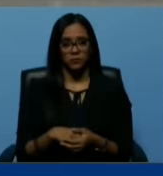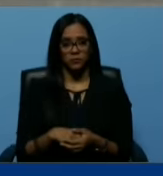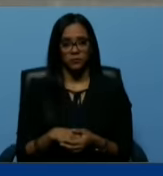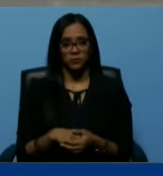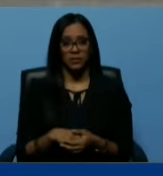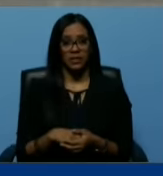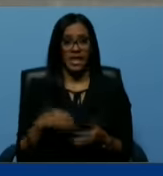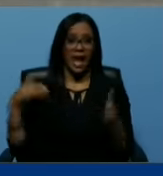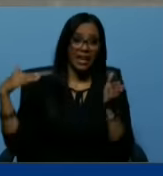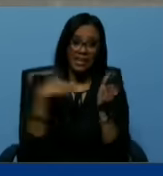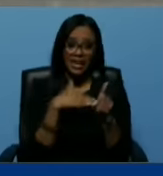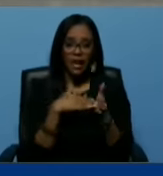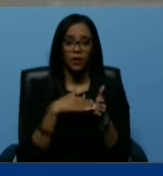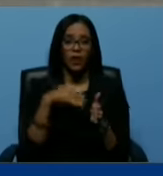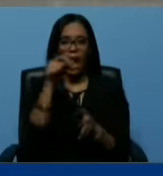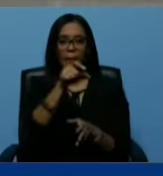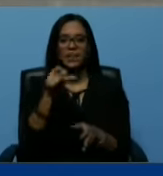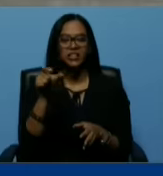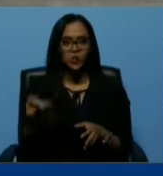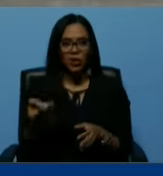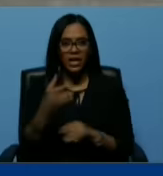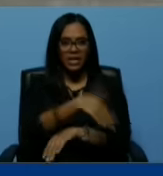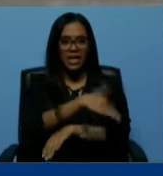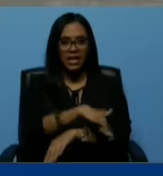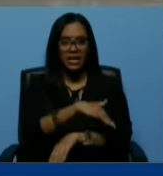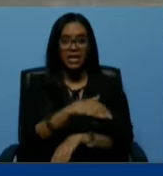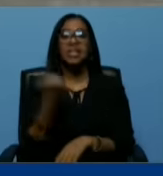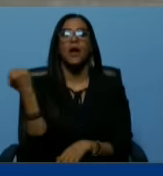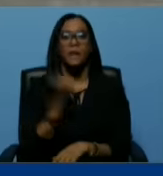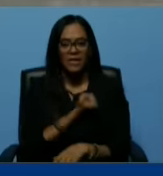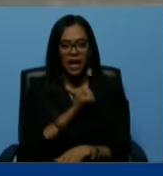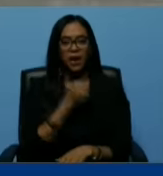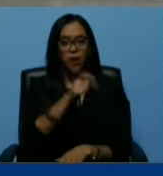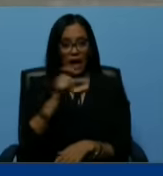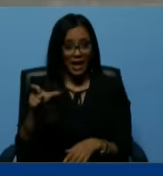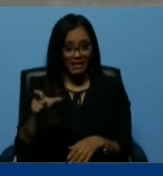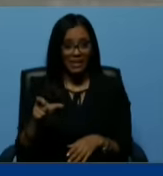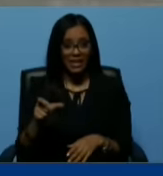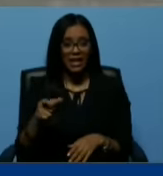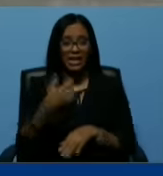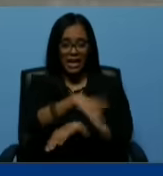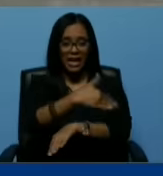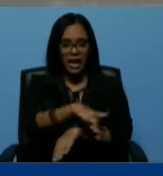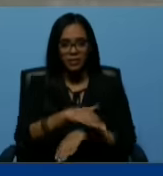que atacaron a ciudadanos en las calles, que mataron gente en las calles, transeúntes,